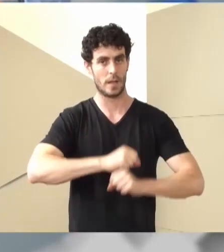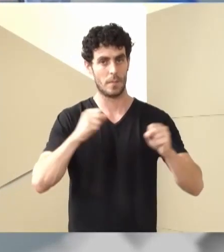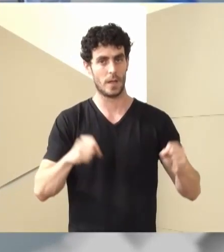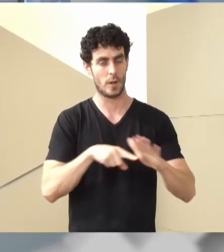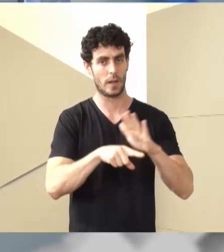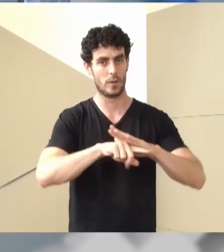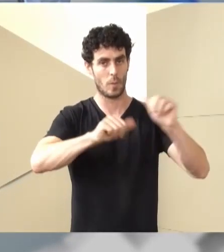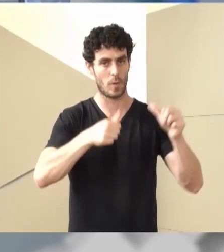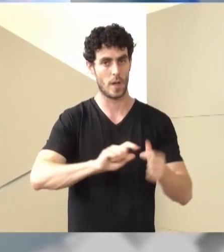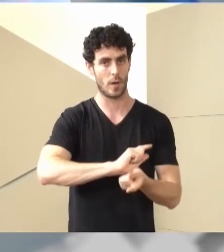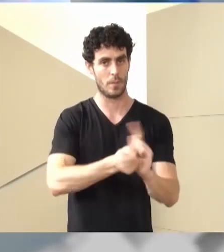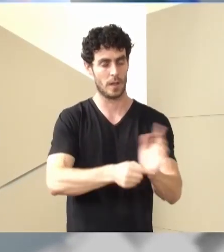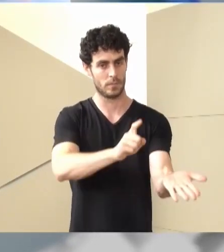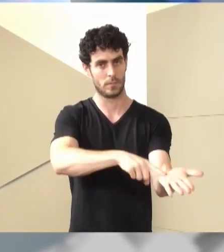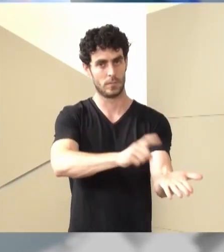mayores.